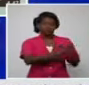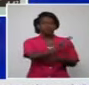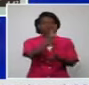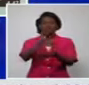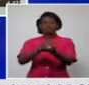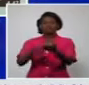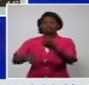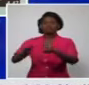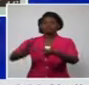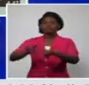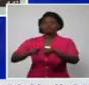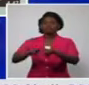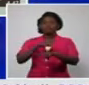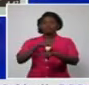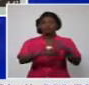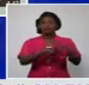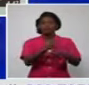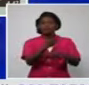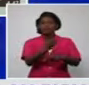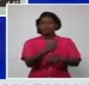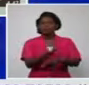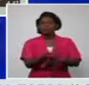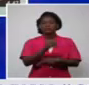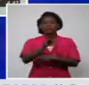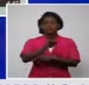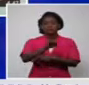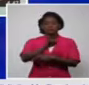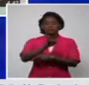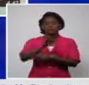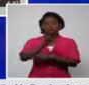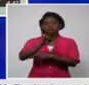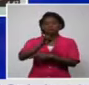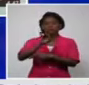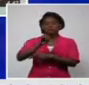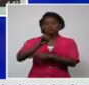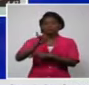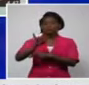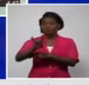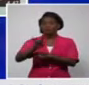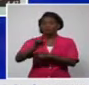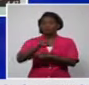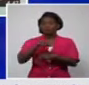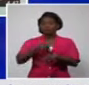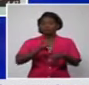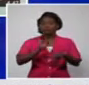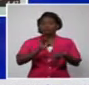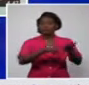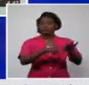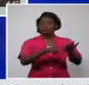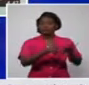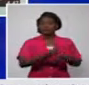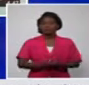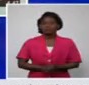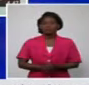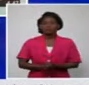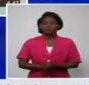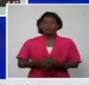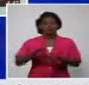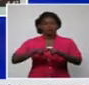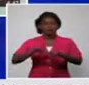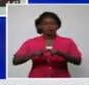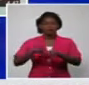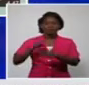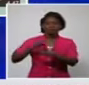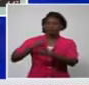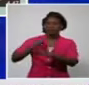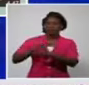ayer, y como es natural, el mayor porciento en las provincias de La Habana, Santiago de Cuba, Matanza, Pinar del